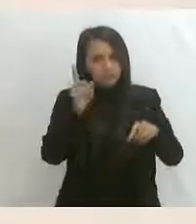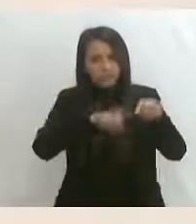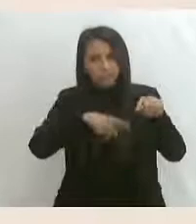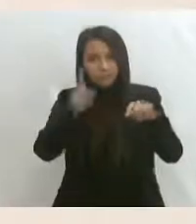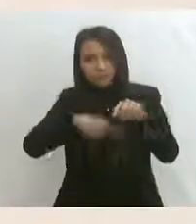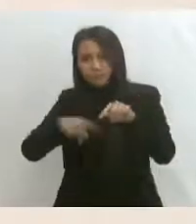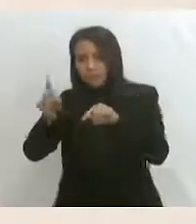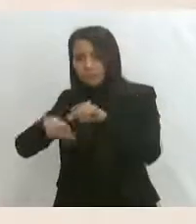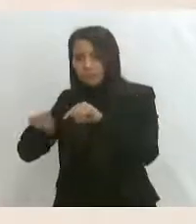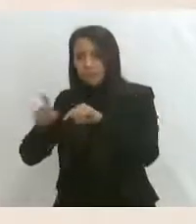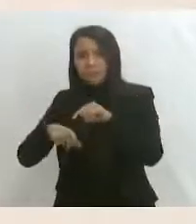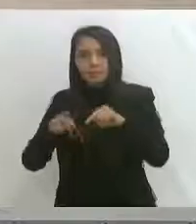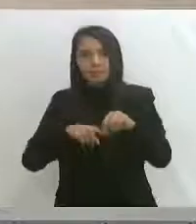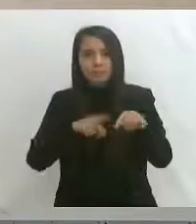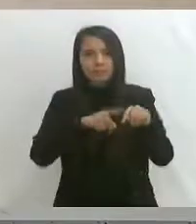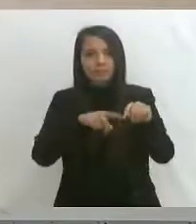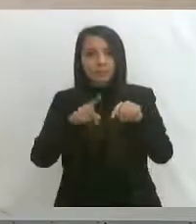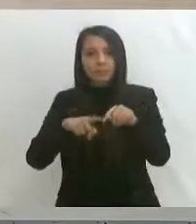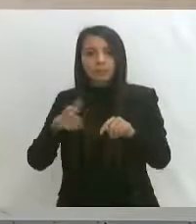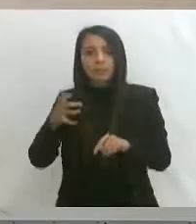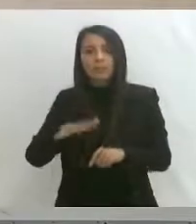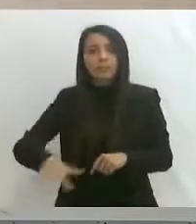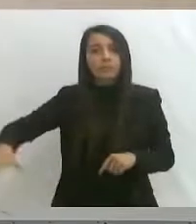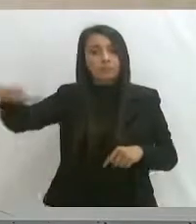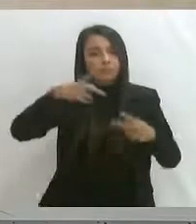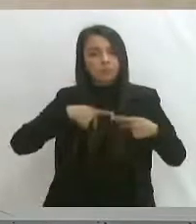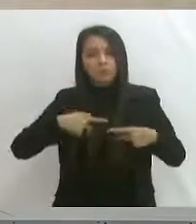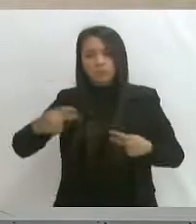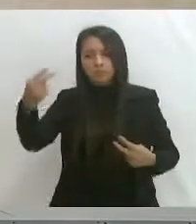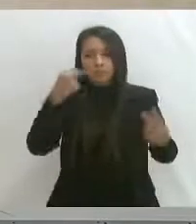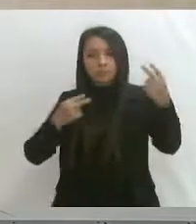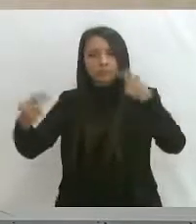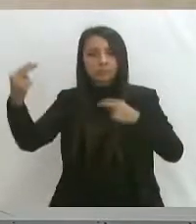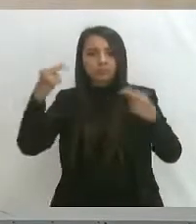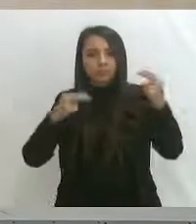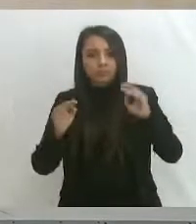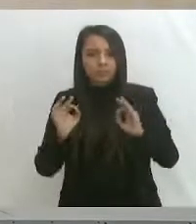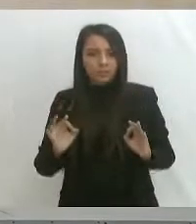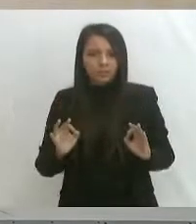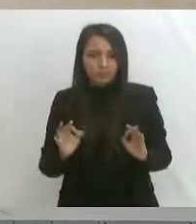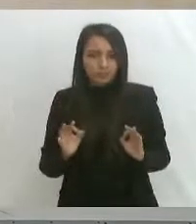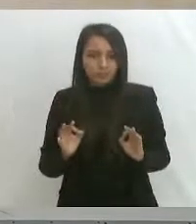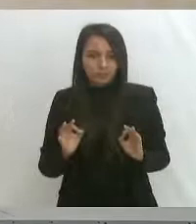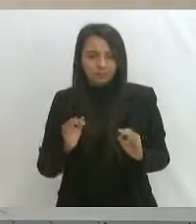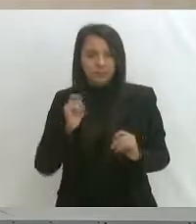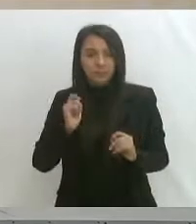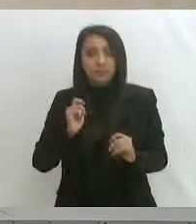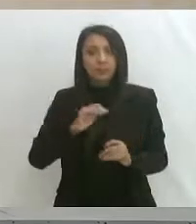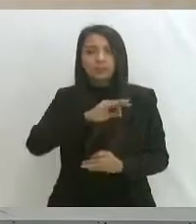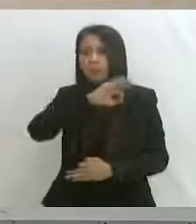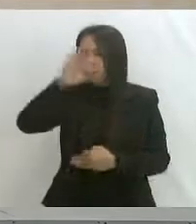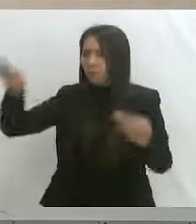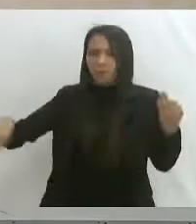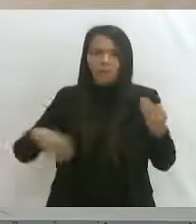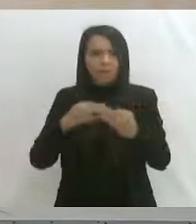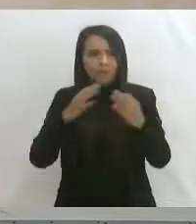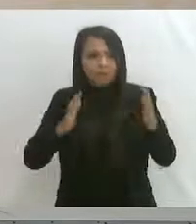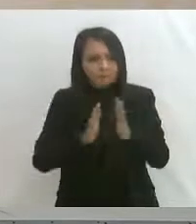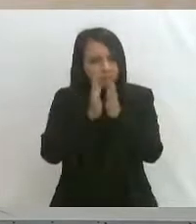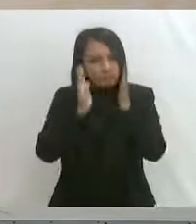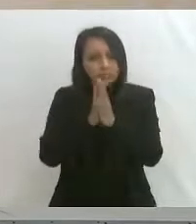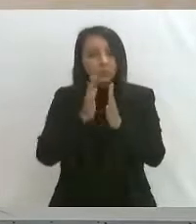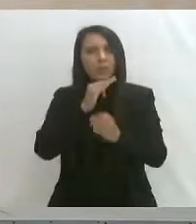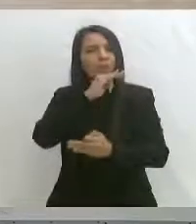y el pueblo lo está viendo bien. Que todos participemos, que todos nos portemos